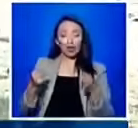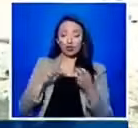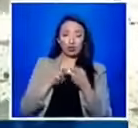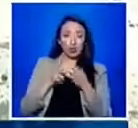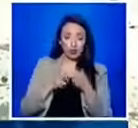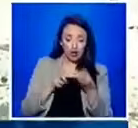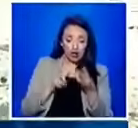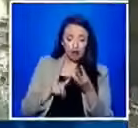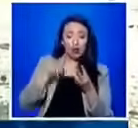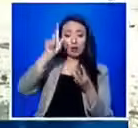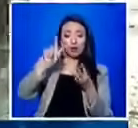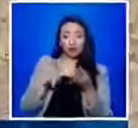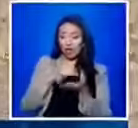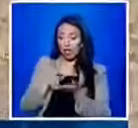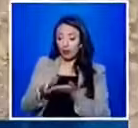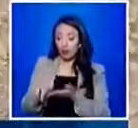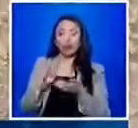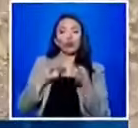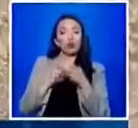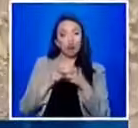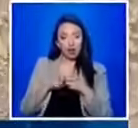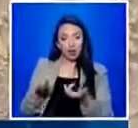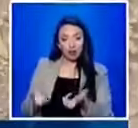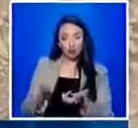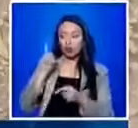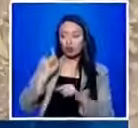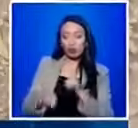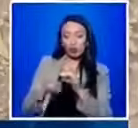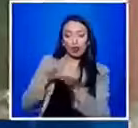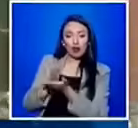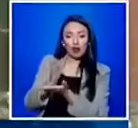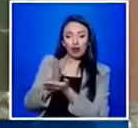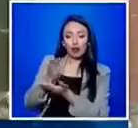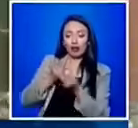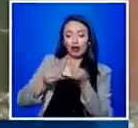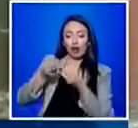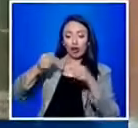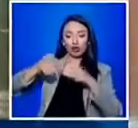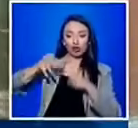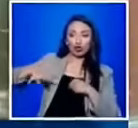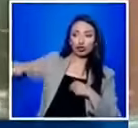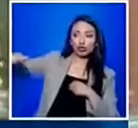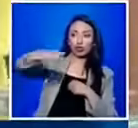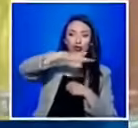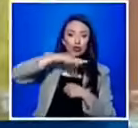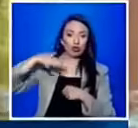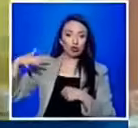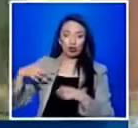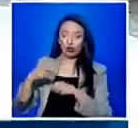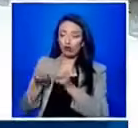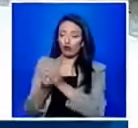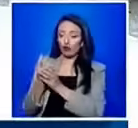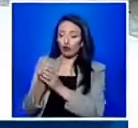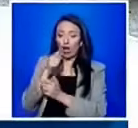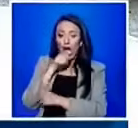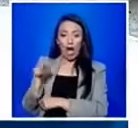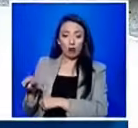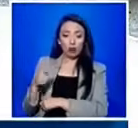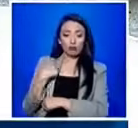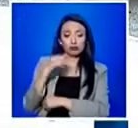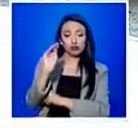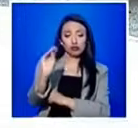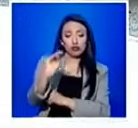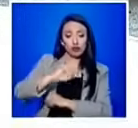supuesto a los transeúntes para que puedan acceder a los negocios que están en el sector y a sus domicilios. Informó